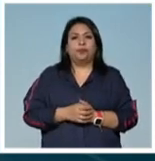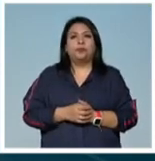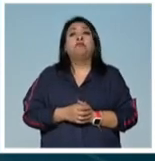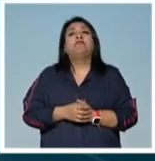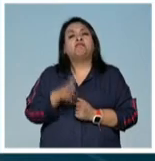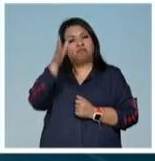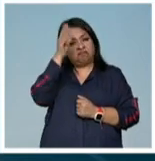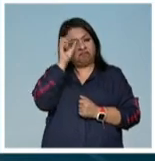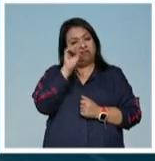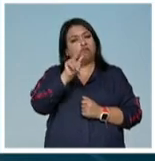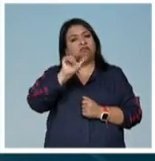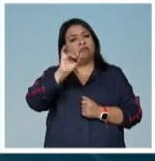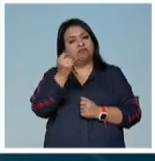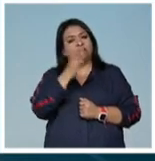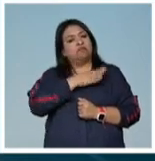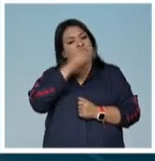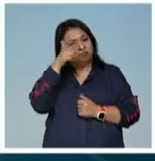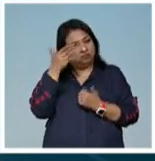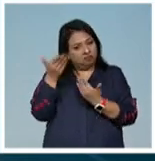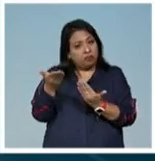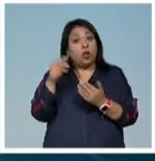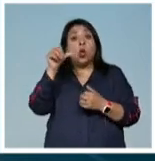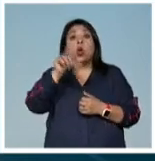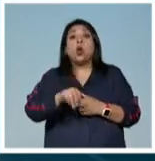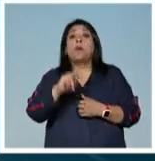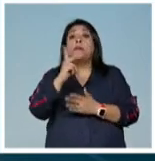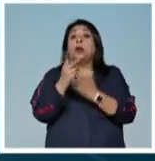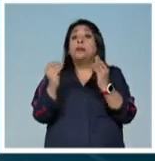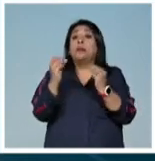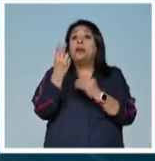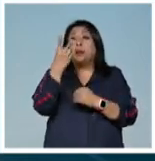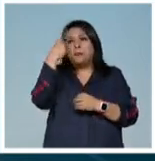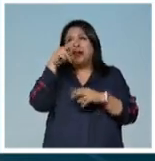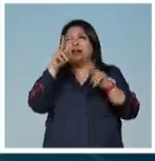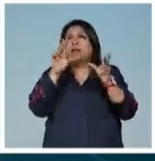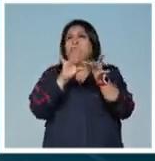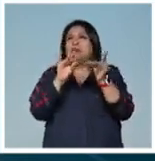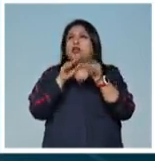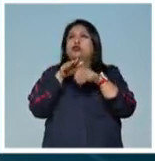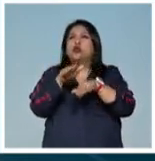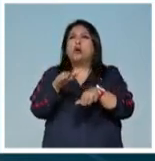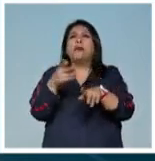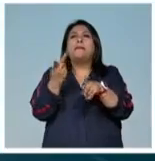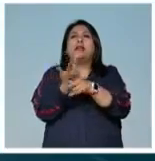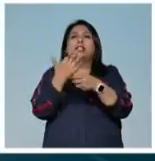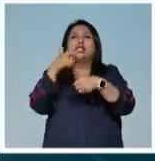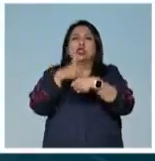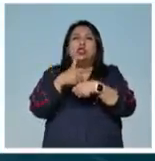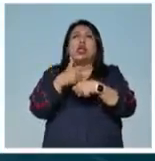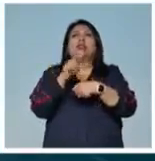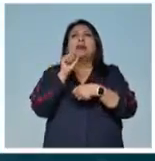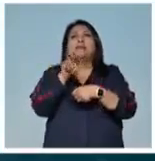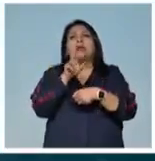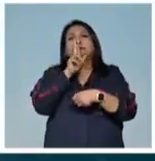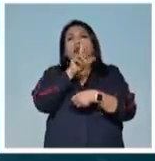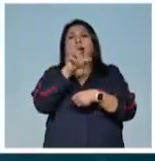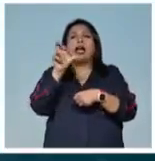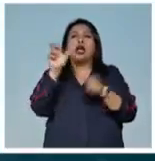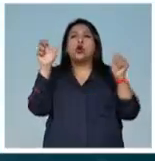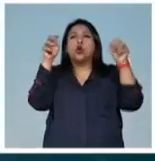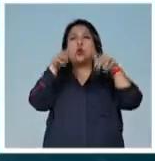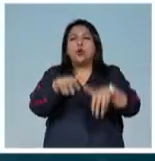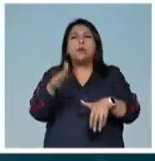De acuerdo, Pati, muy buenas noches también para ti. Hoy en Debate 22, para hablar del impacto social y los efectos de la cumbre de líderes de América